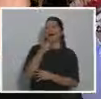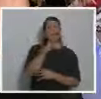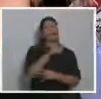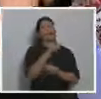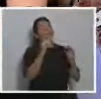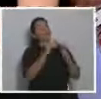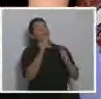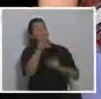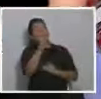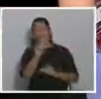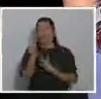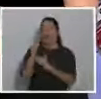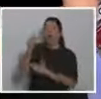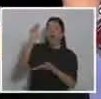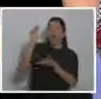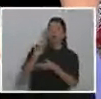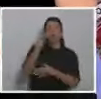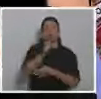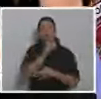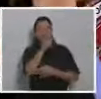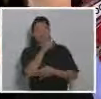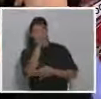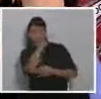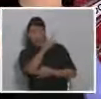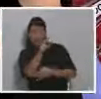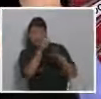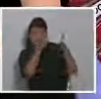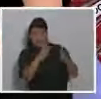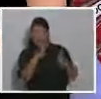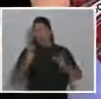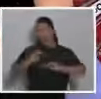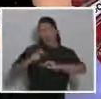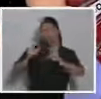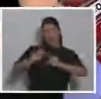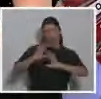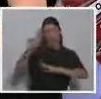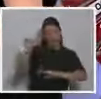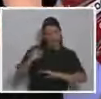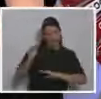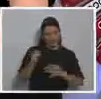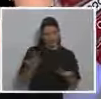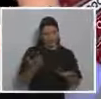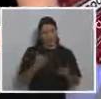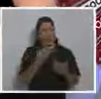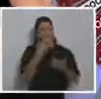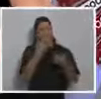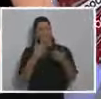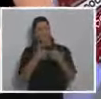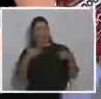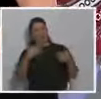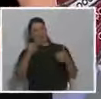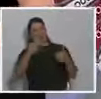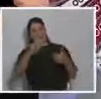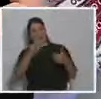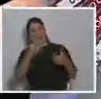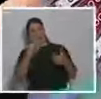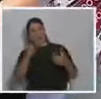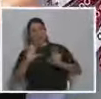A la abuelita, mi cantón, sí, es cierto. Y sapricista. Obviamente, claro, obviamente. Sí. No se junte mucho aquí para acá.